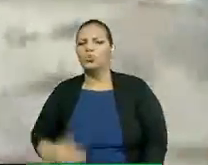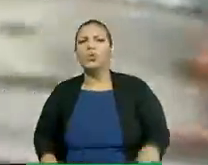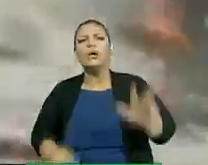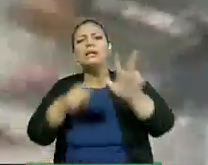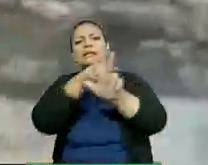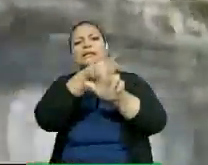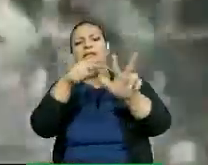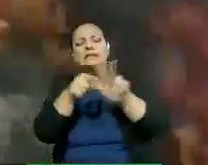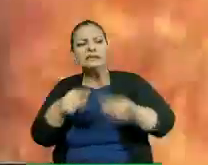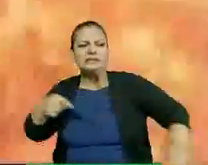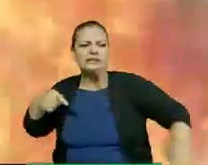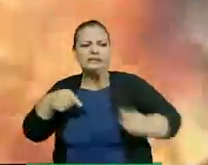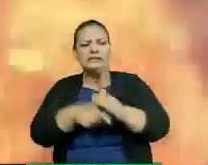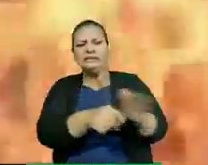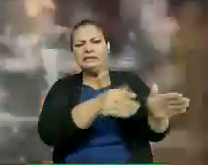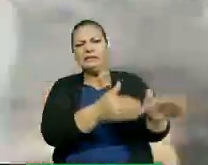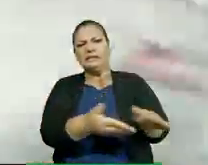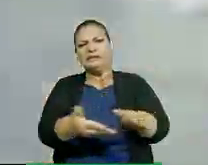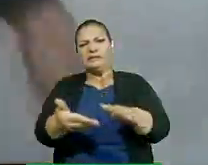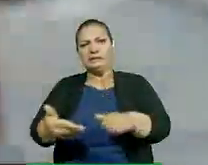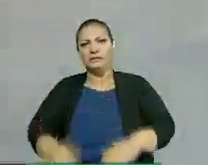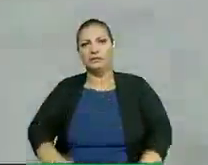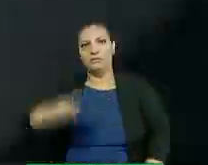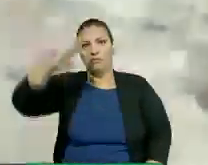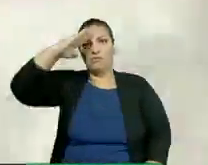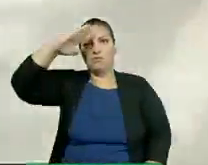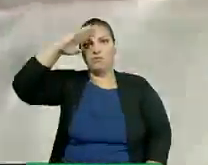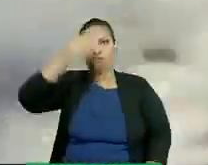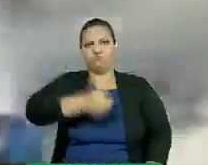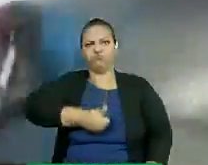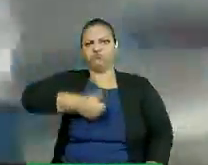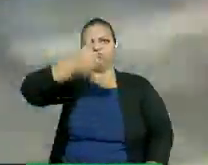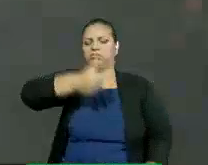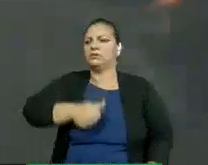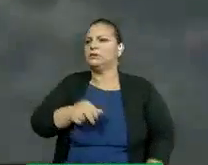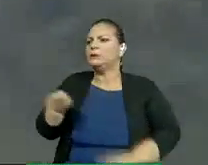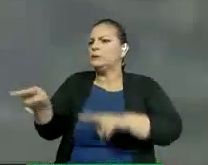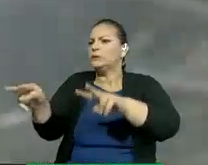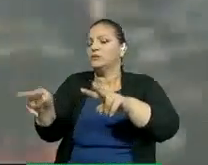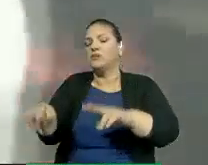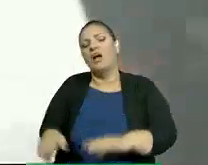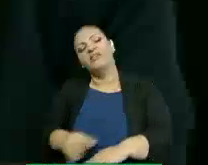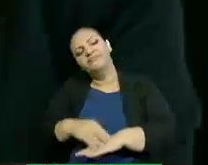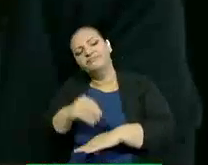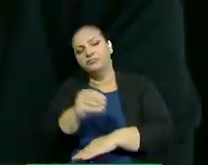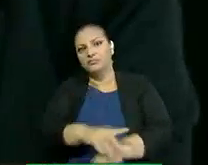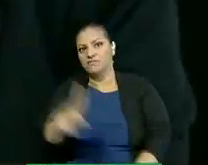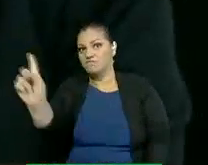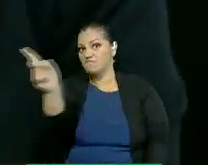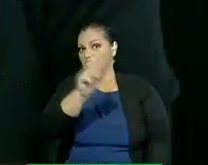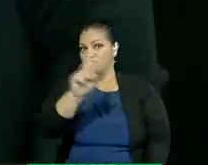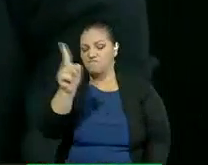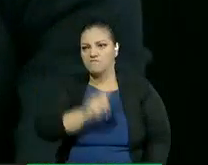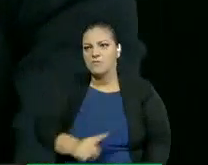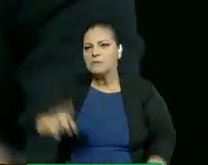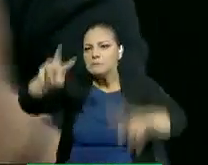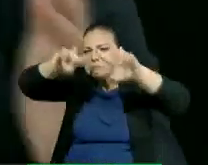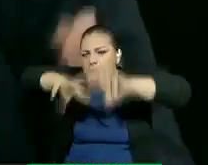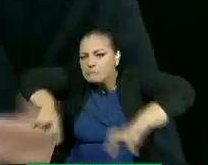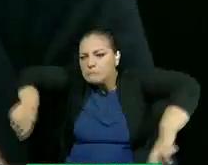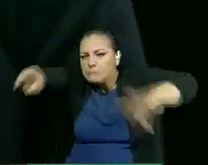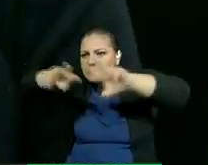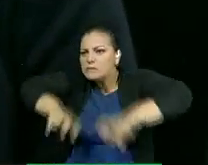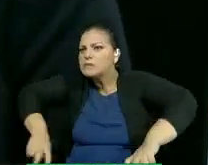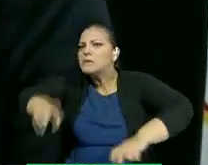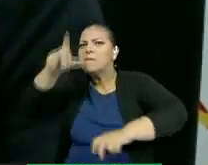personas no quedará en la impunidad. Las investigaciones serán individuales, es decir, persona por persona. Es decir, no se puede hacer un proceso